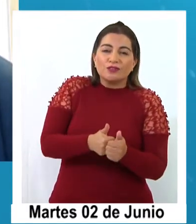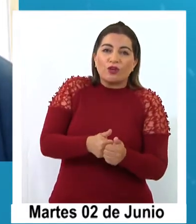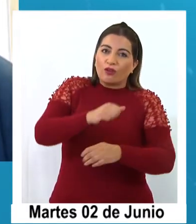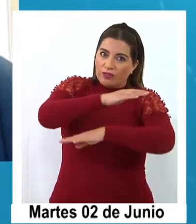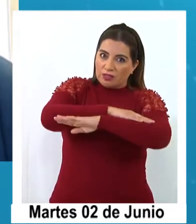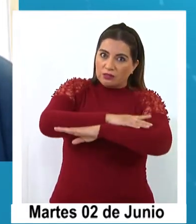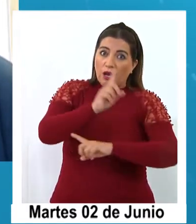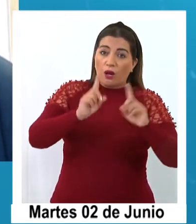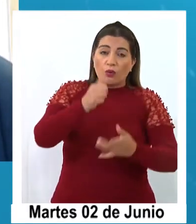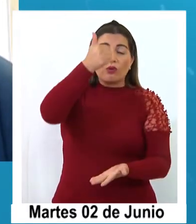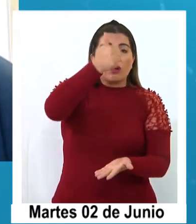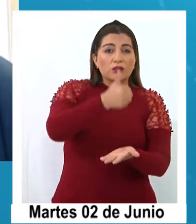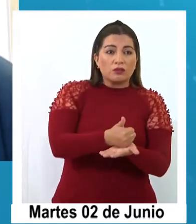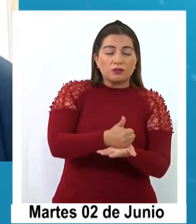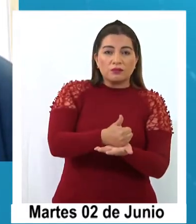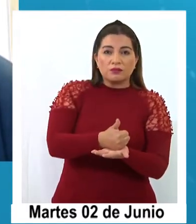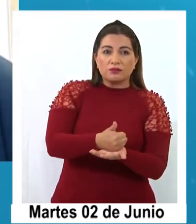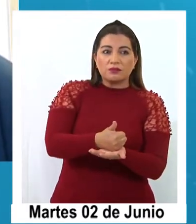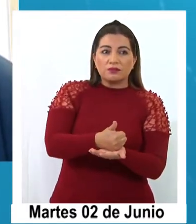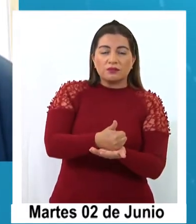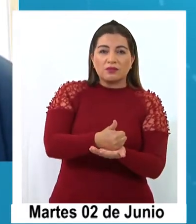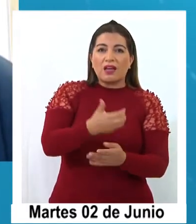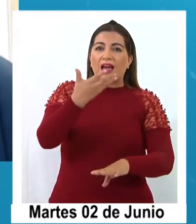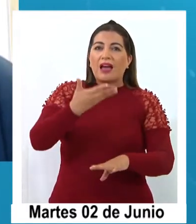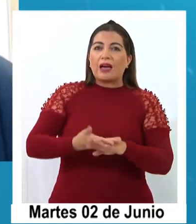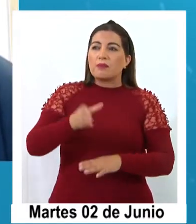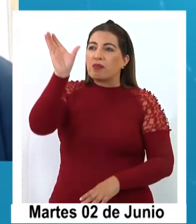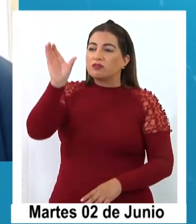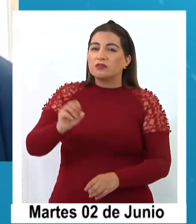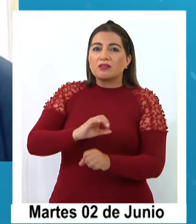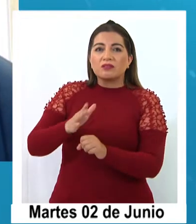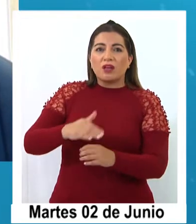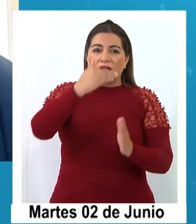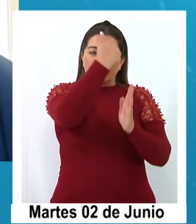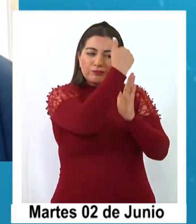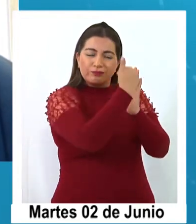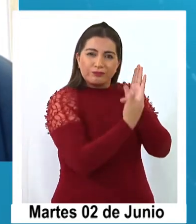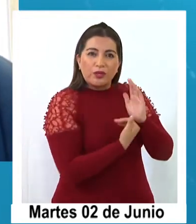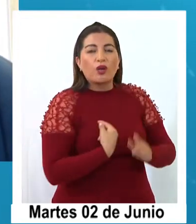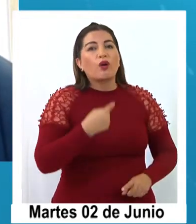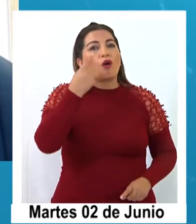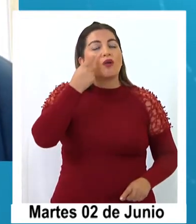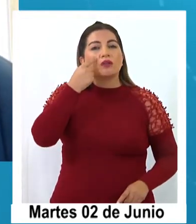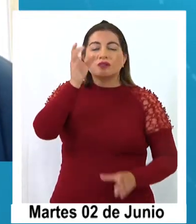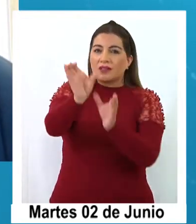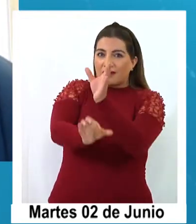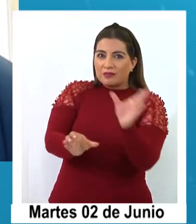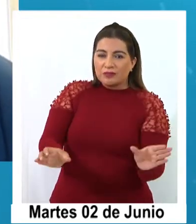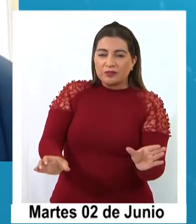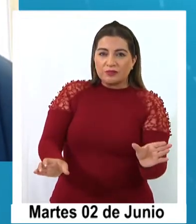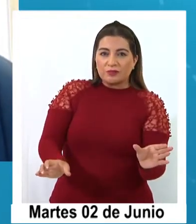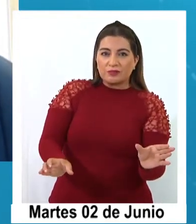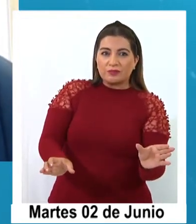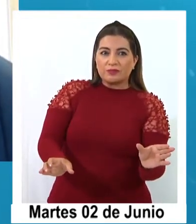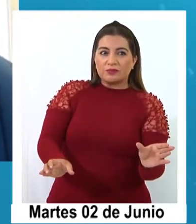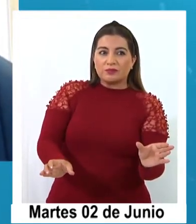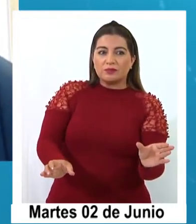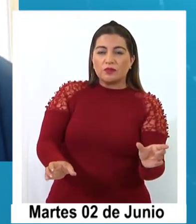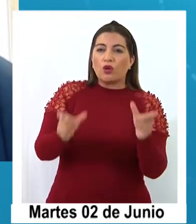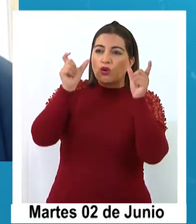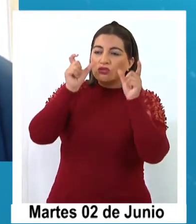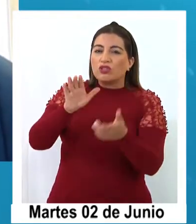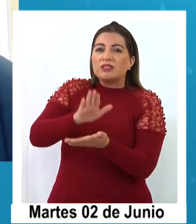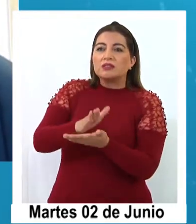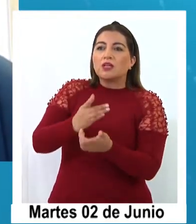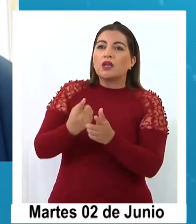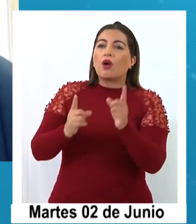Los alcaldes y los consultorios donde tienen el listado de pacientes, es donde conocen a la población, donde por los controles sanos